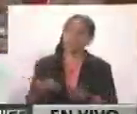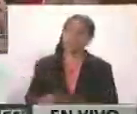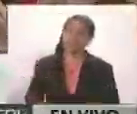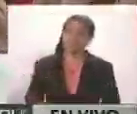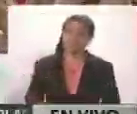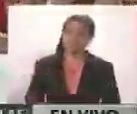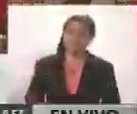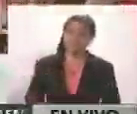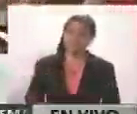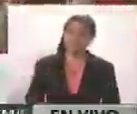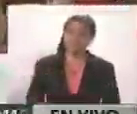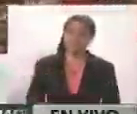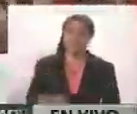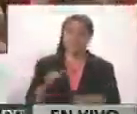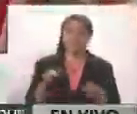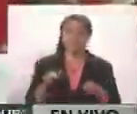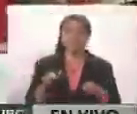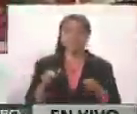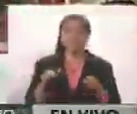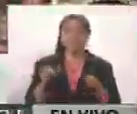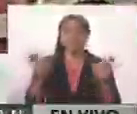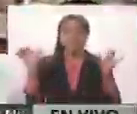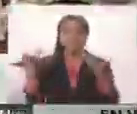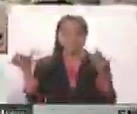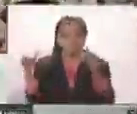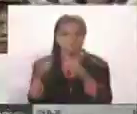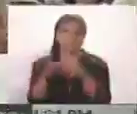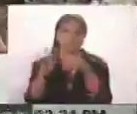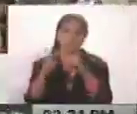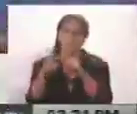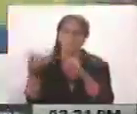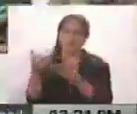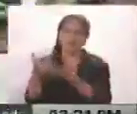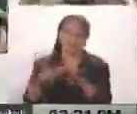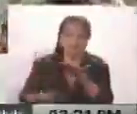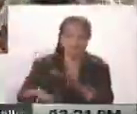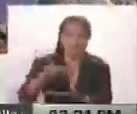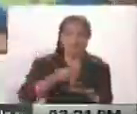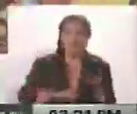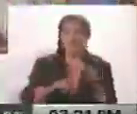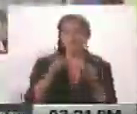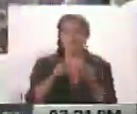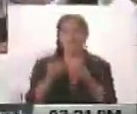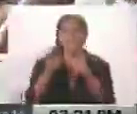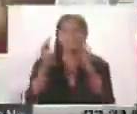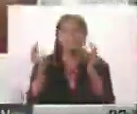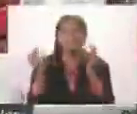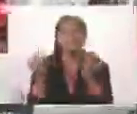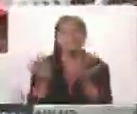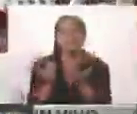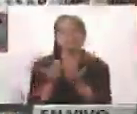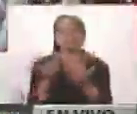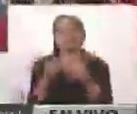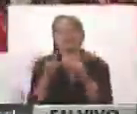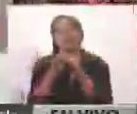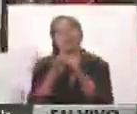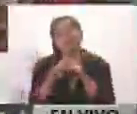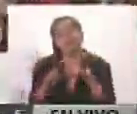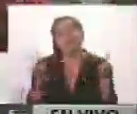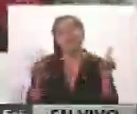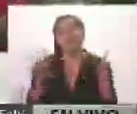a ese espacio para la paz, para la cooperación, para el mundo distinto,